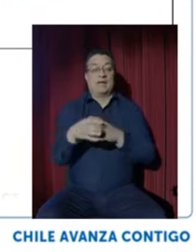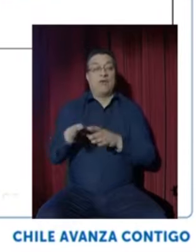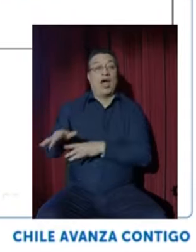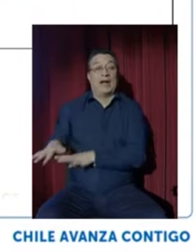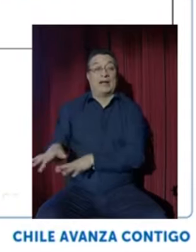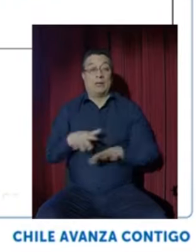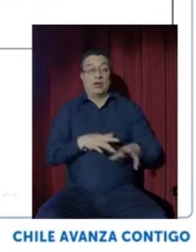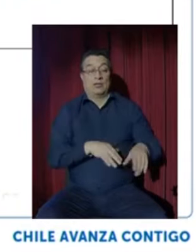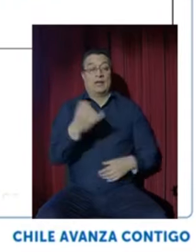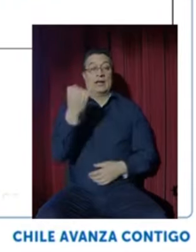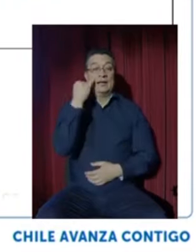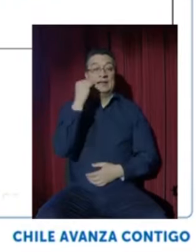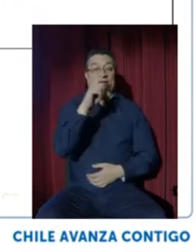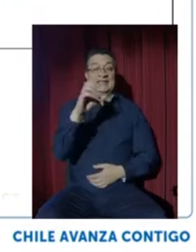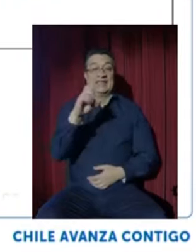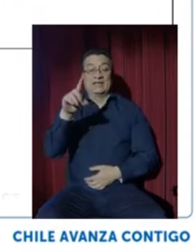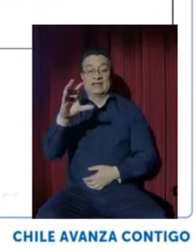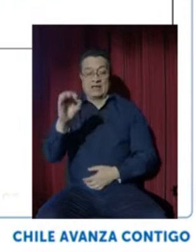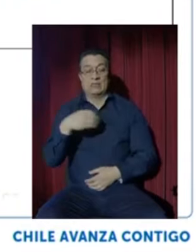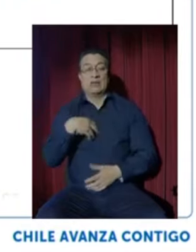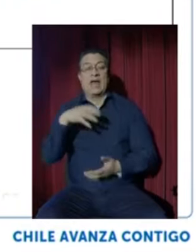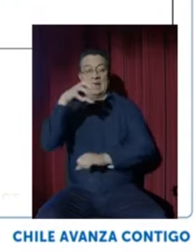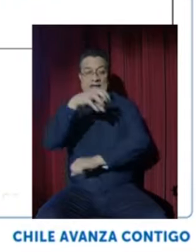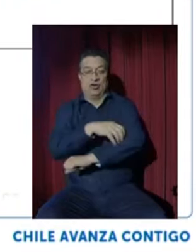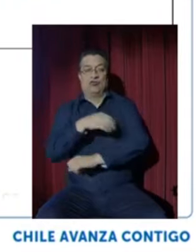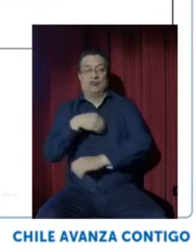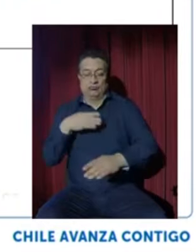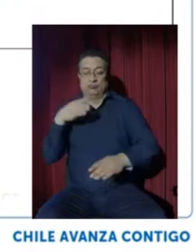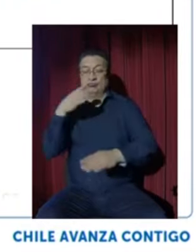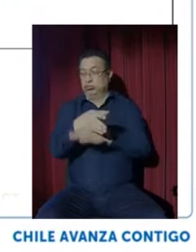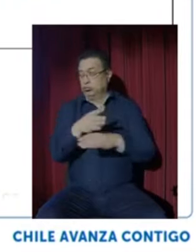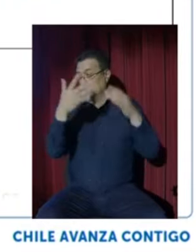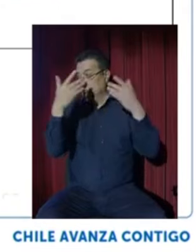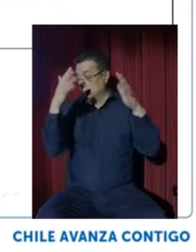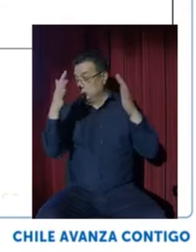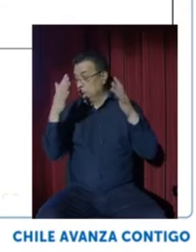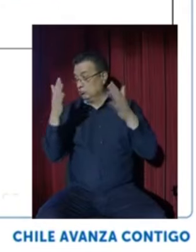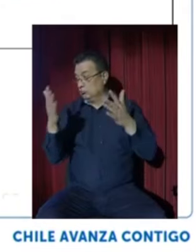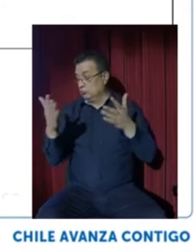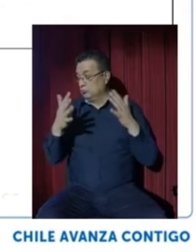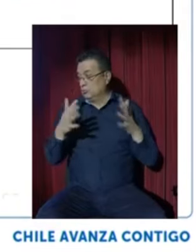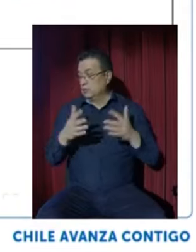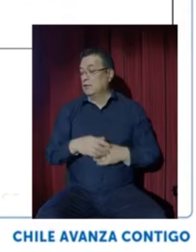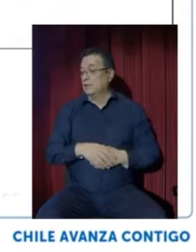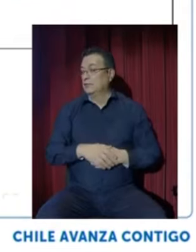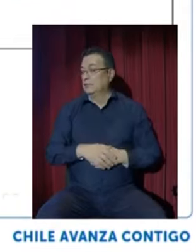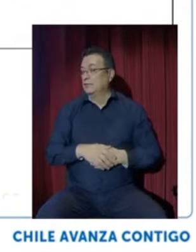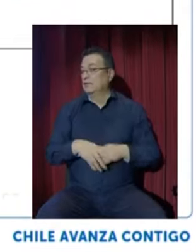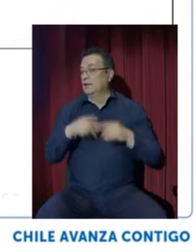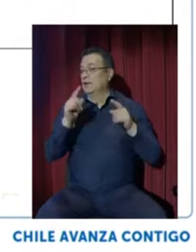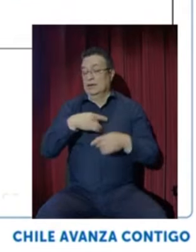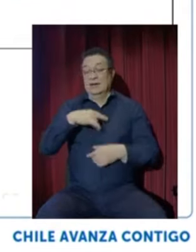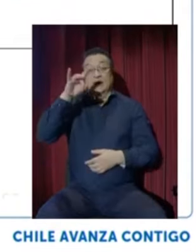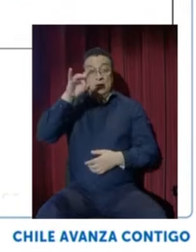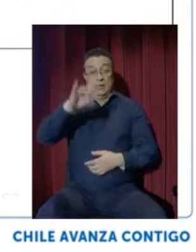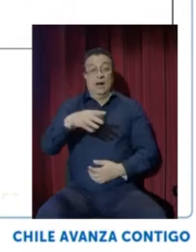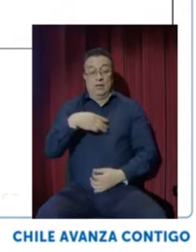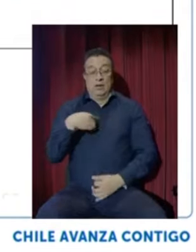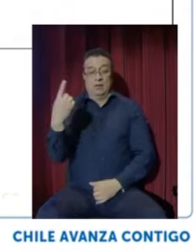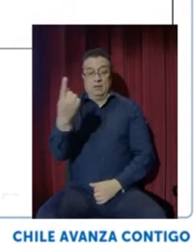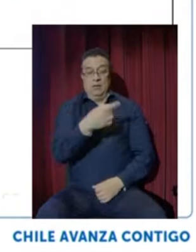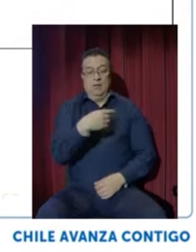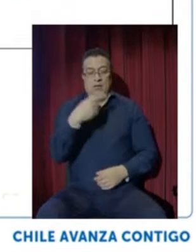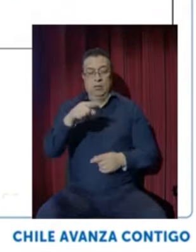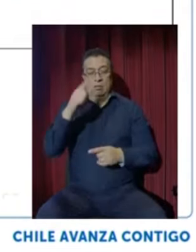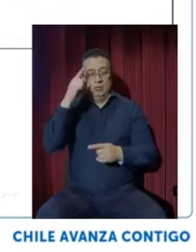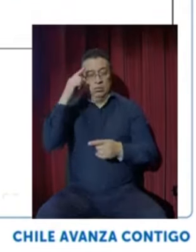Rodrigo yca estamos en su región estamos acá Bravo Eh ya sabemos lo que les toca por ejemplo